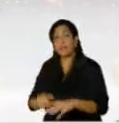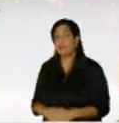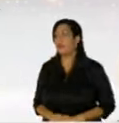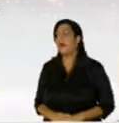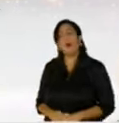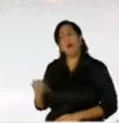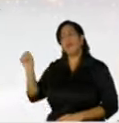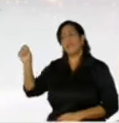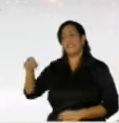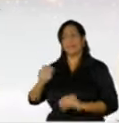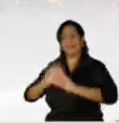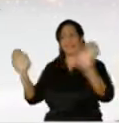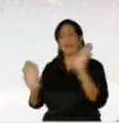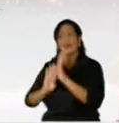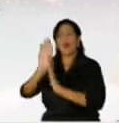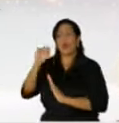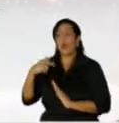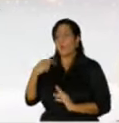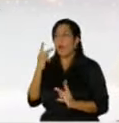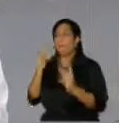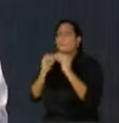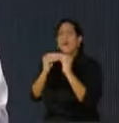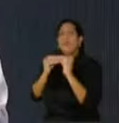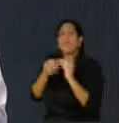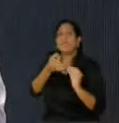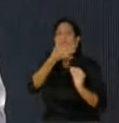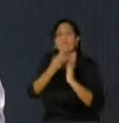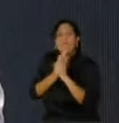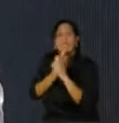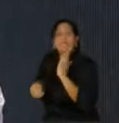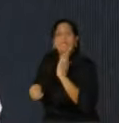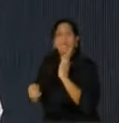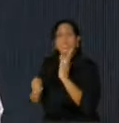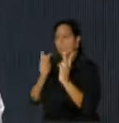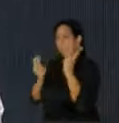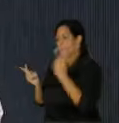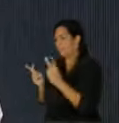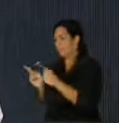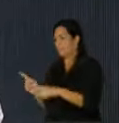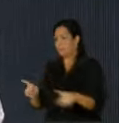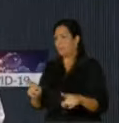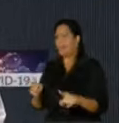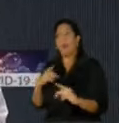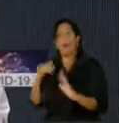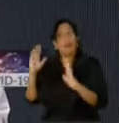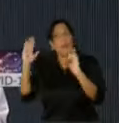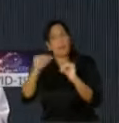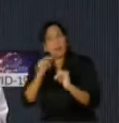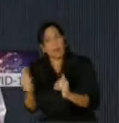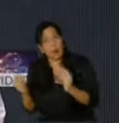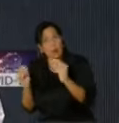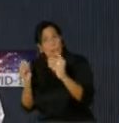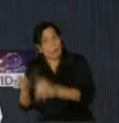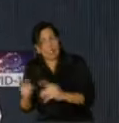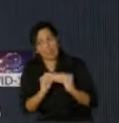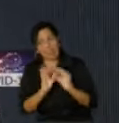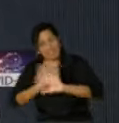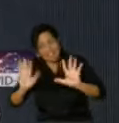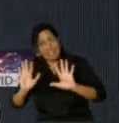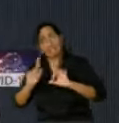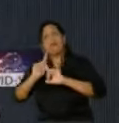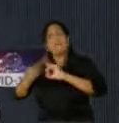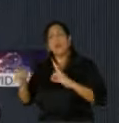más nuestro ojo clínico, y nos ayuda a tener esa experiencia que cuando, si volviese a pasar, que Dios quiera que no vuelva a pasar, nosotros vamos a estar mejor